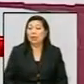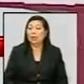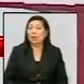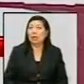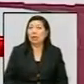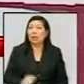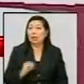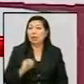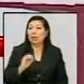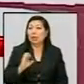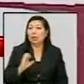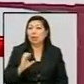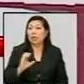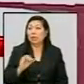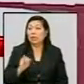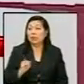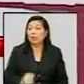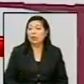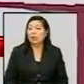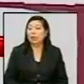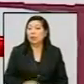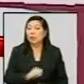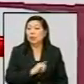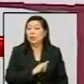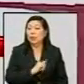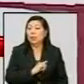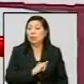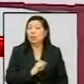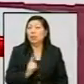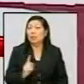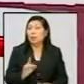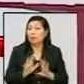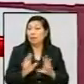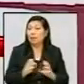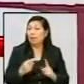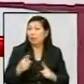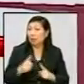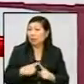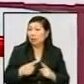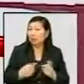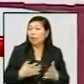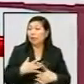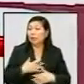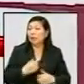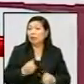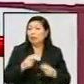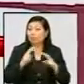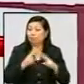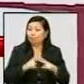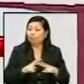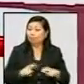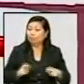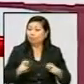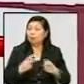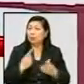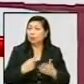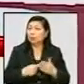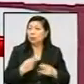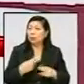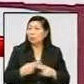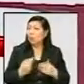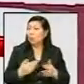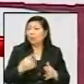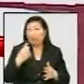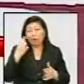IETSI es un instituto de evaluación de tecnologías en salud e investigación. Por el nombre